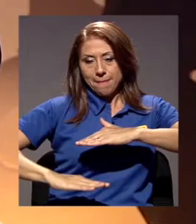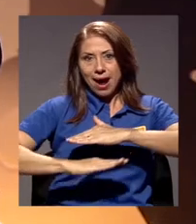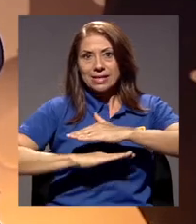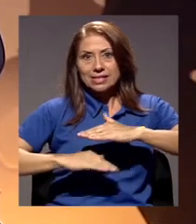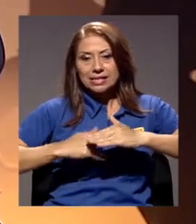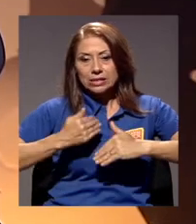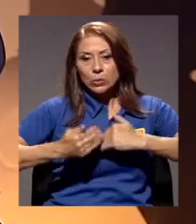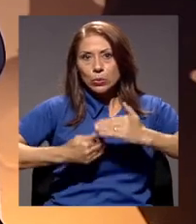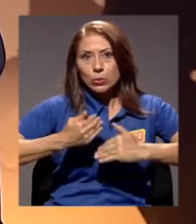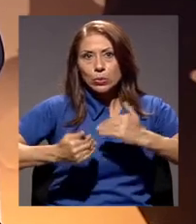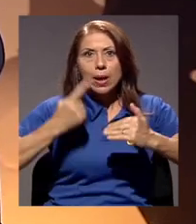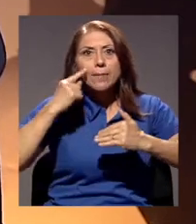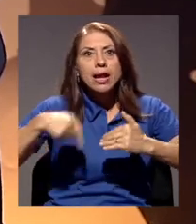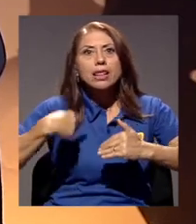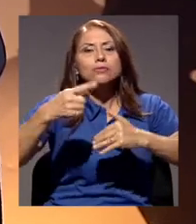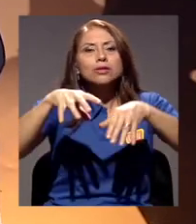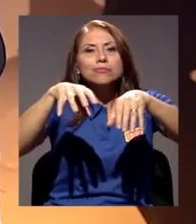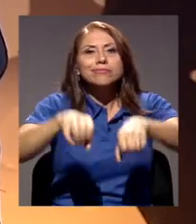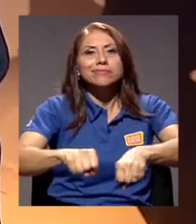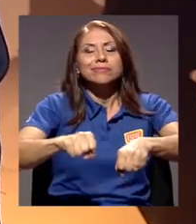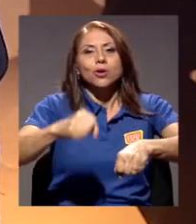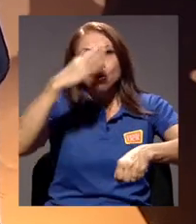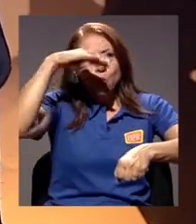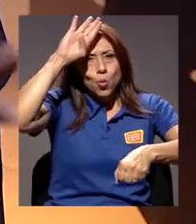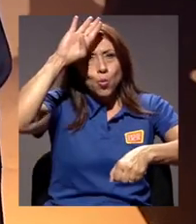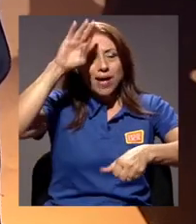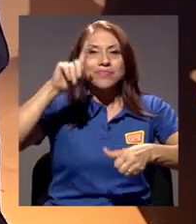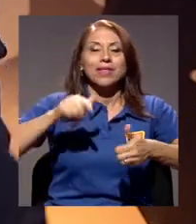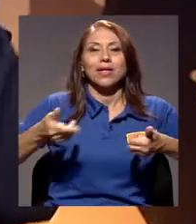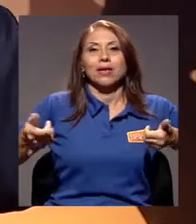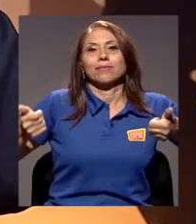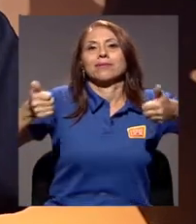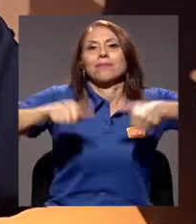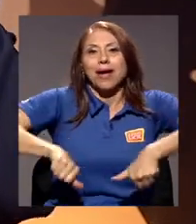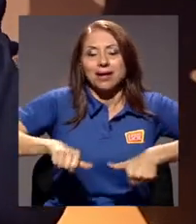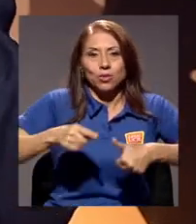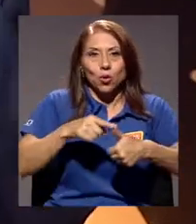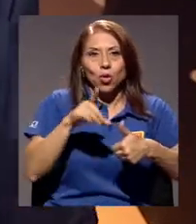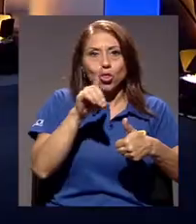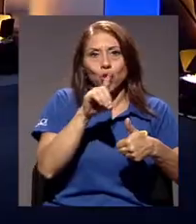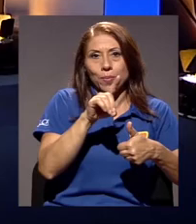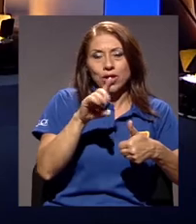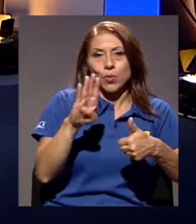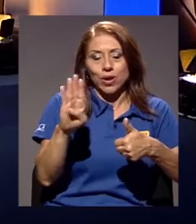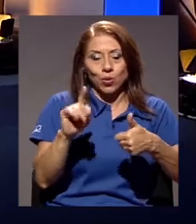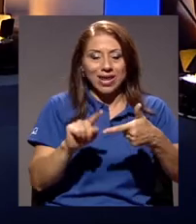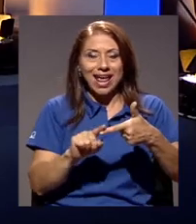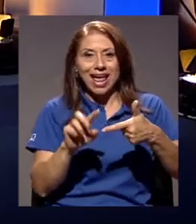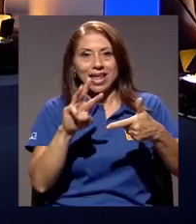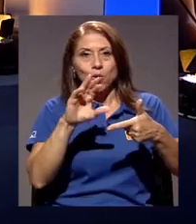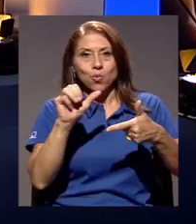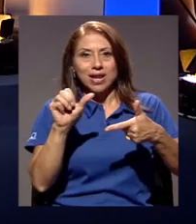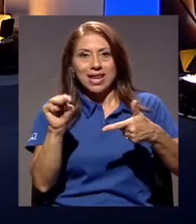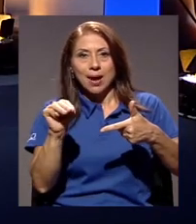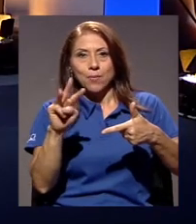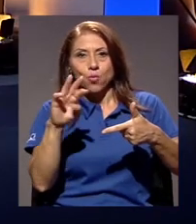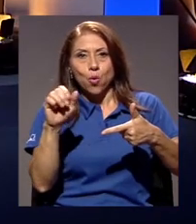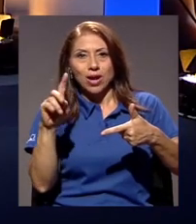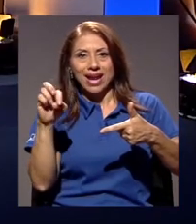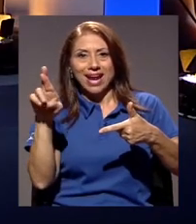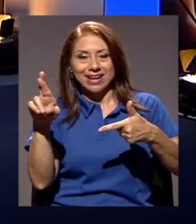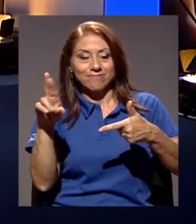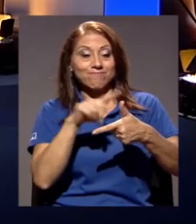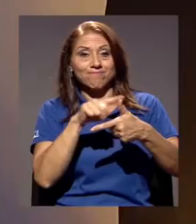cubas de ahí el pacto entre domingo oscuridad uy amor es